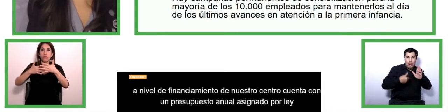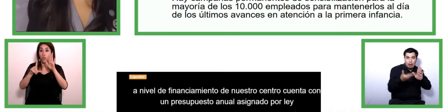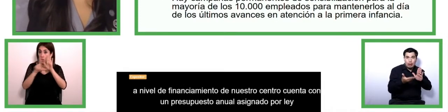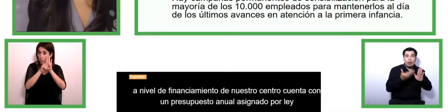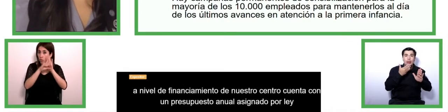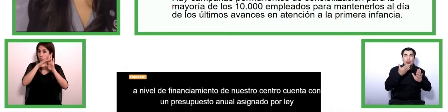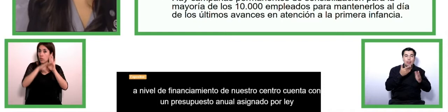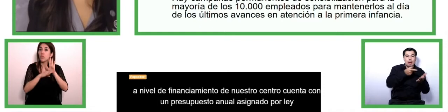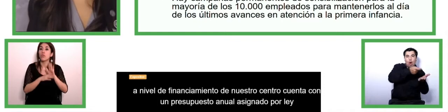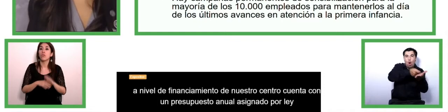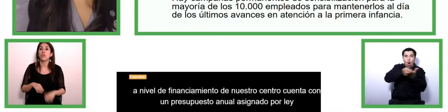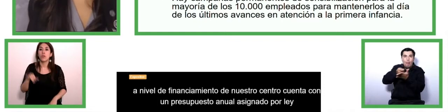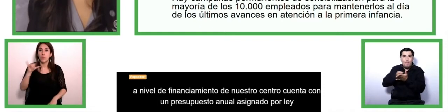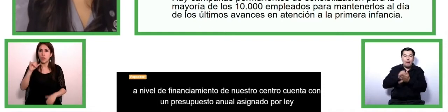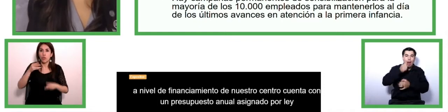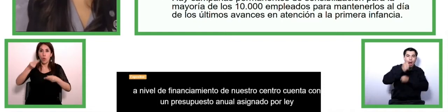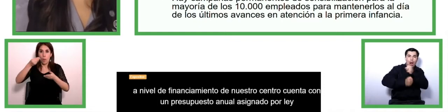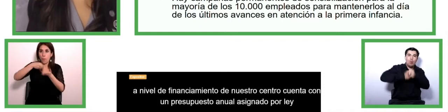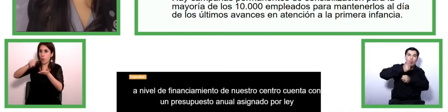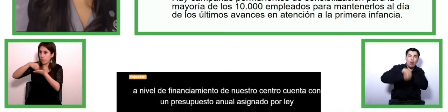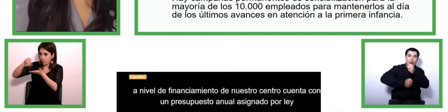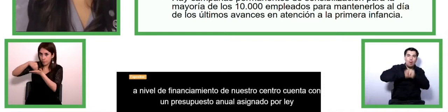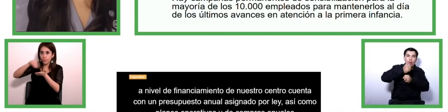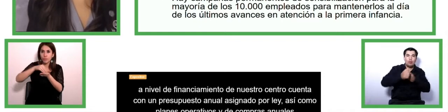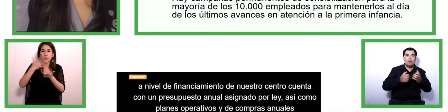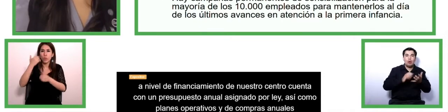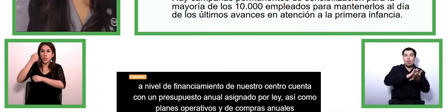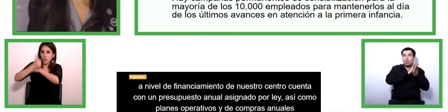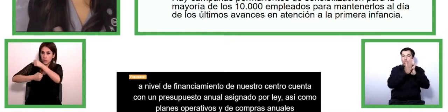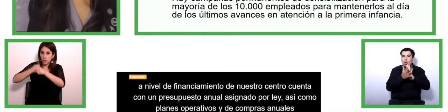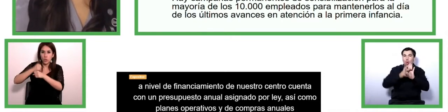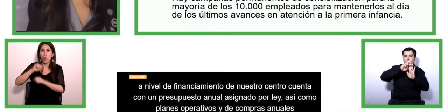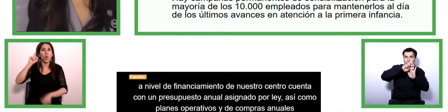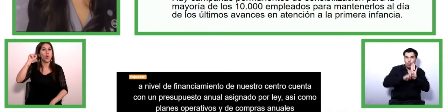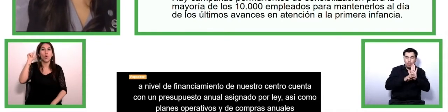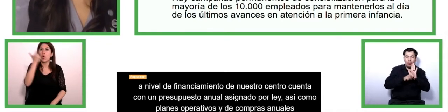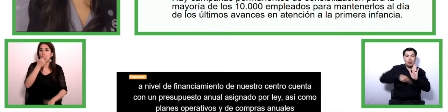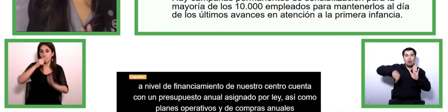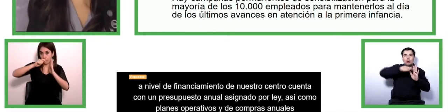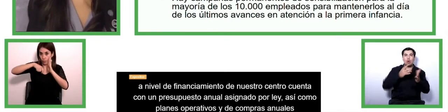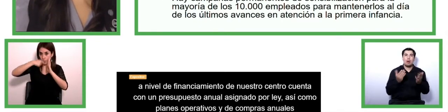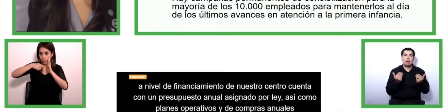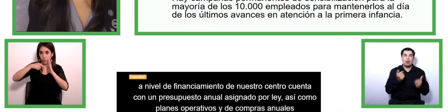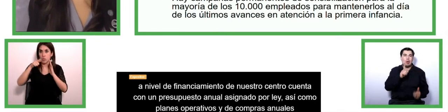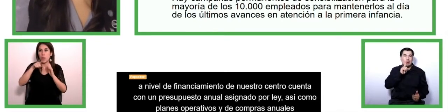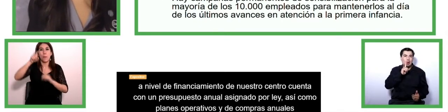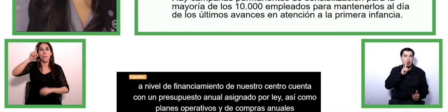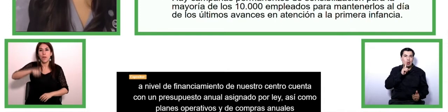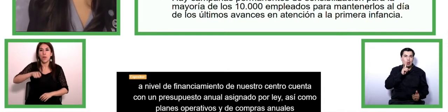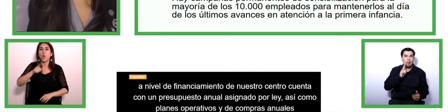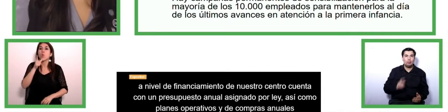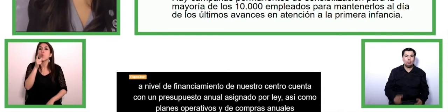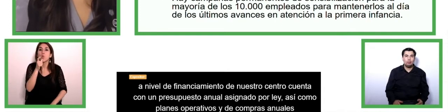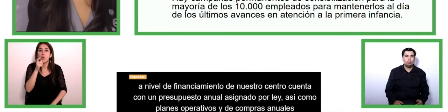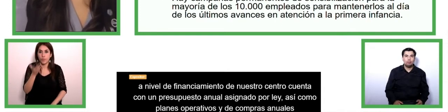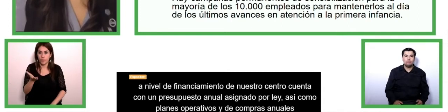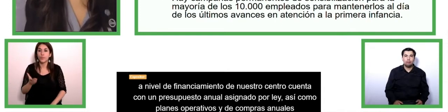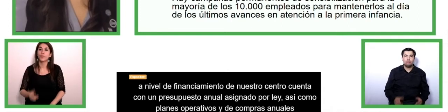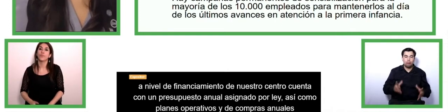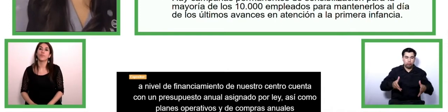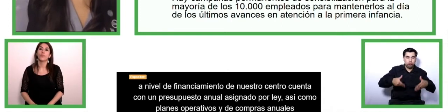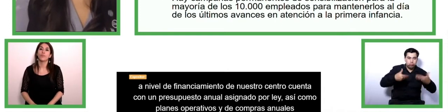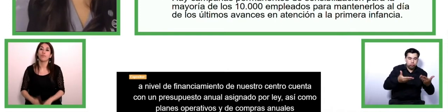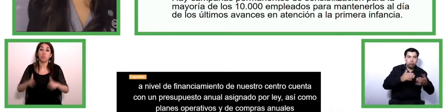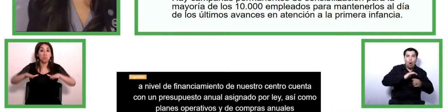así como planes operativos y de compras anuales, donde se realiza todo un programa alrededor de las necesidades que vamos a cubrir dentro de